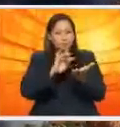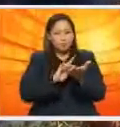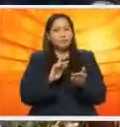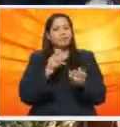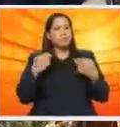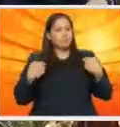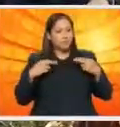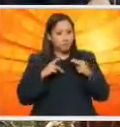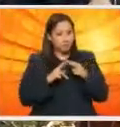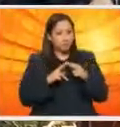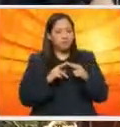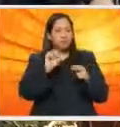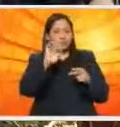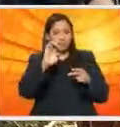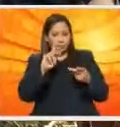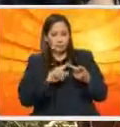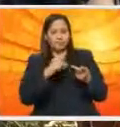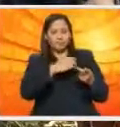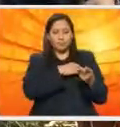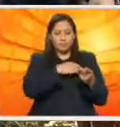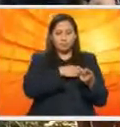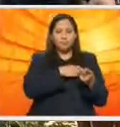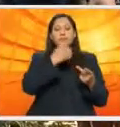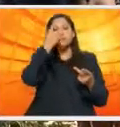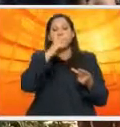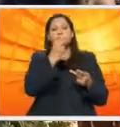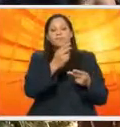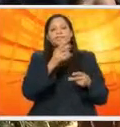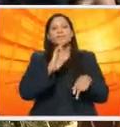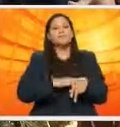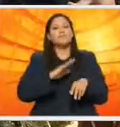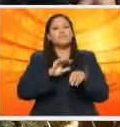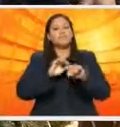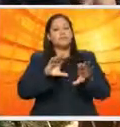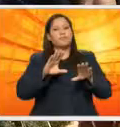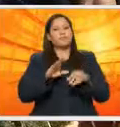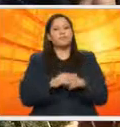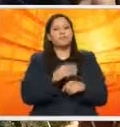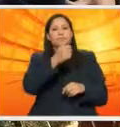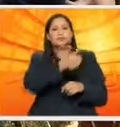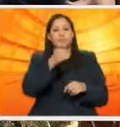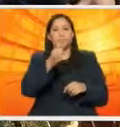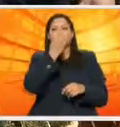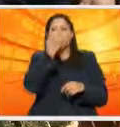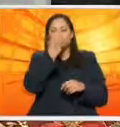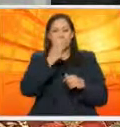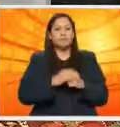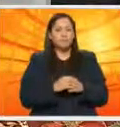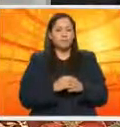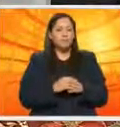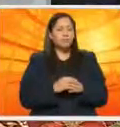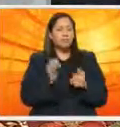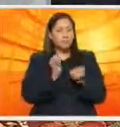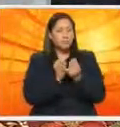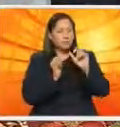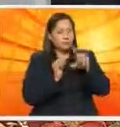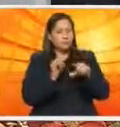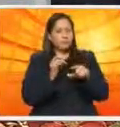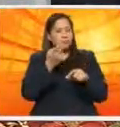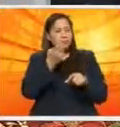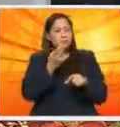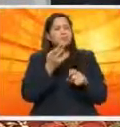los maestros de la SEP, los monitores, para que esto tenga mayor presencia en cada una de las escuelas, ¿no? Y que esto